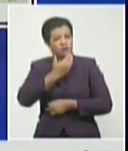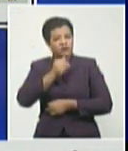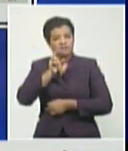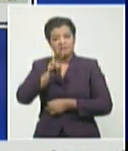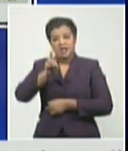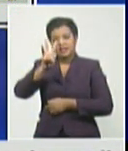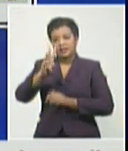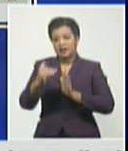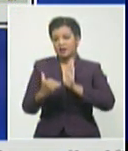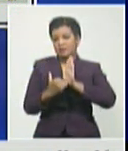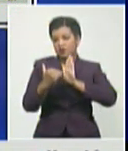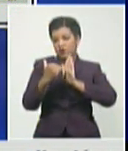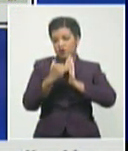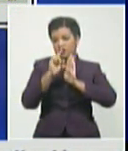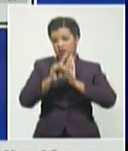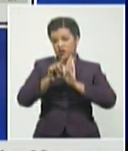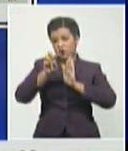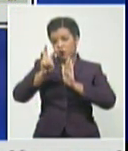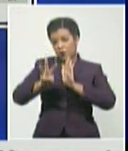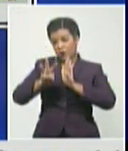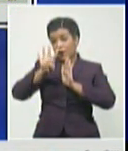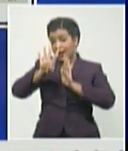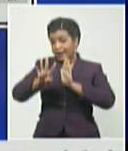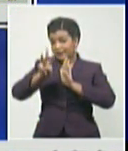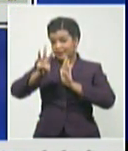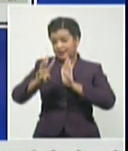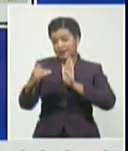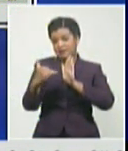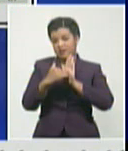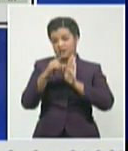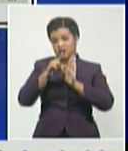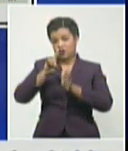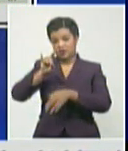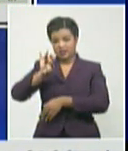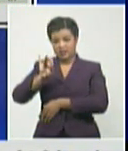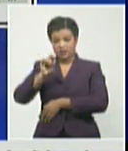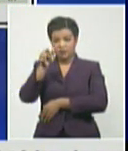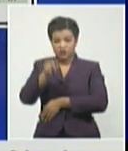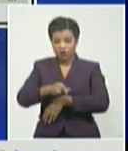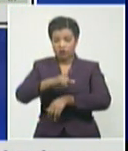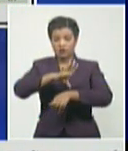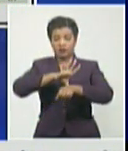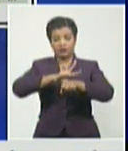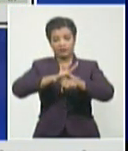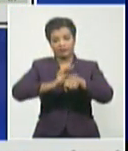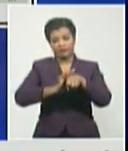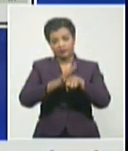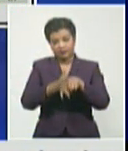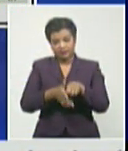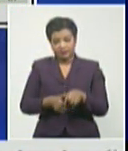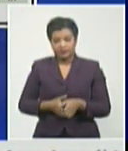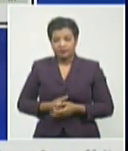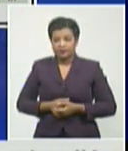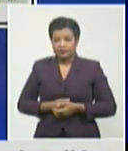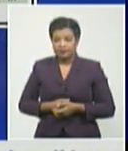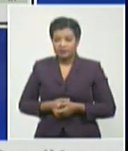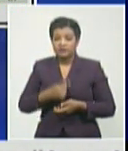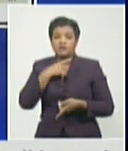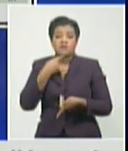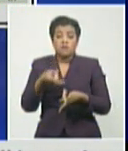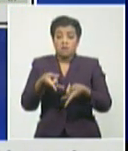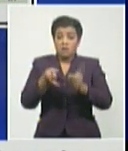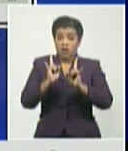143 mil 197 personas con la enfermedad y ya han fallecido en los